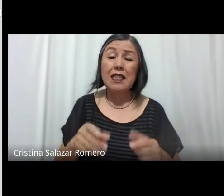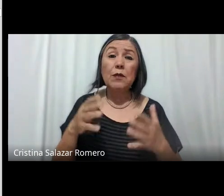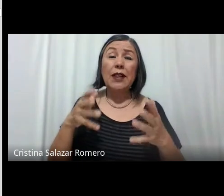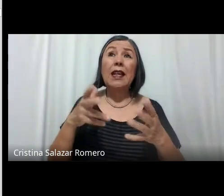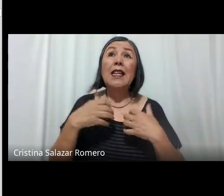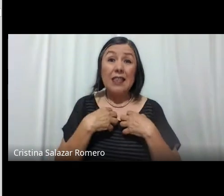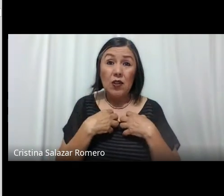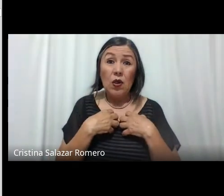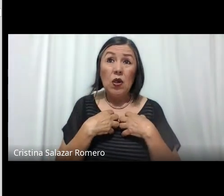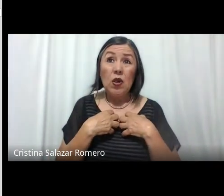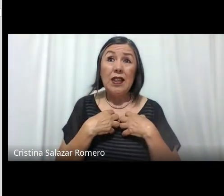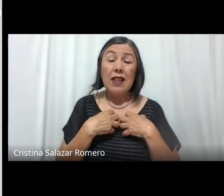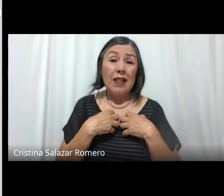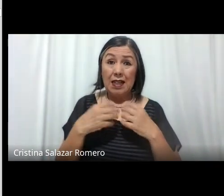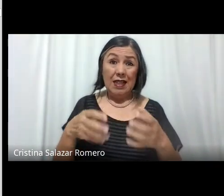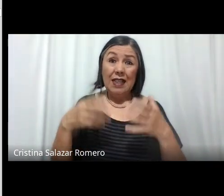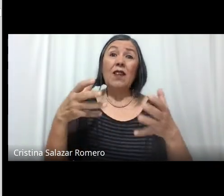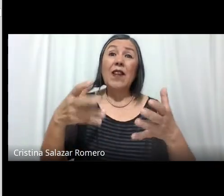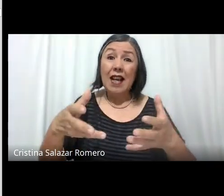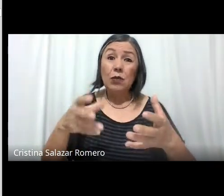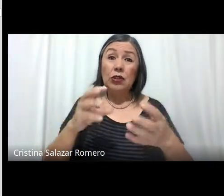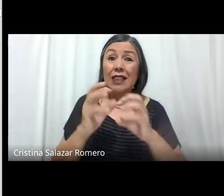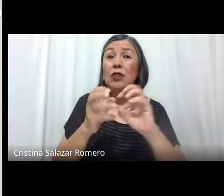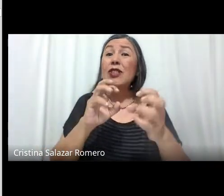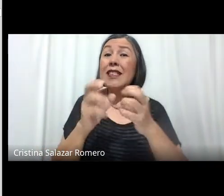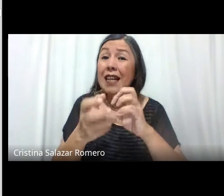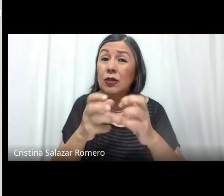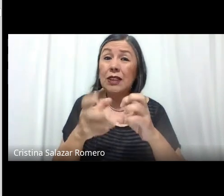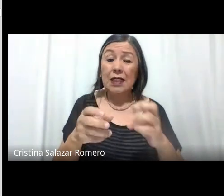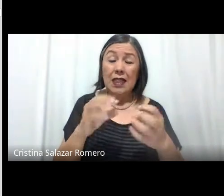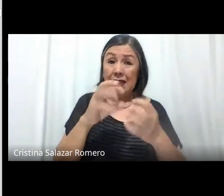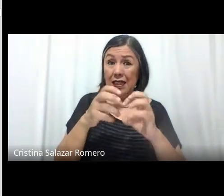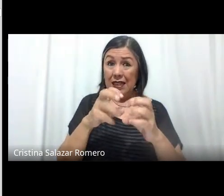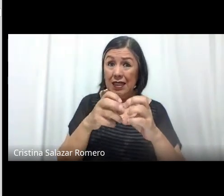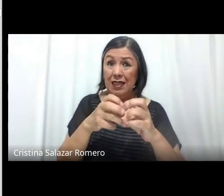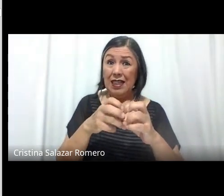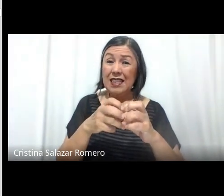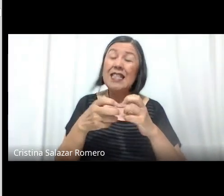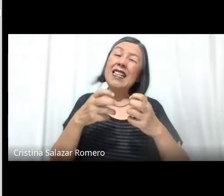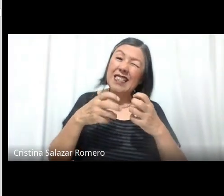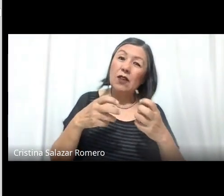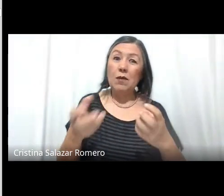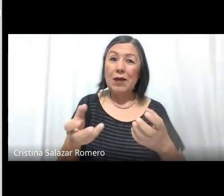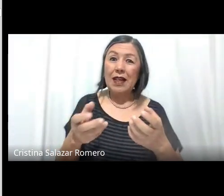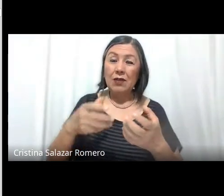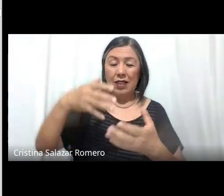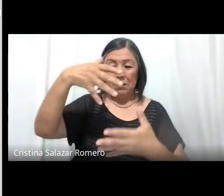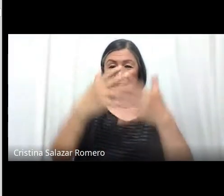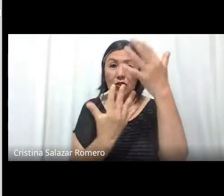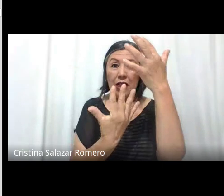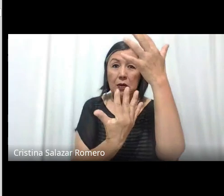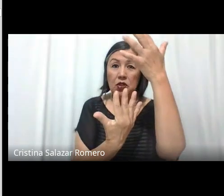de señas, porque si no identificamos esos rasgos de la seña, es algo complicado.